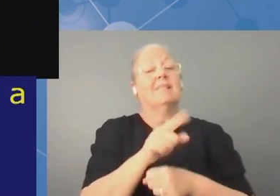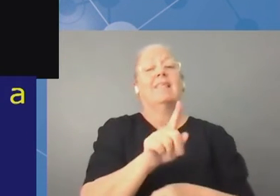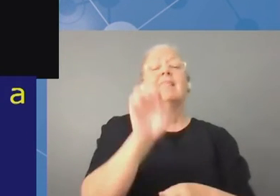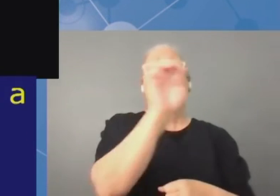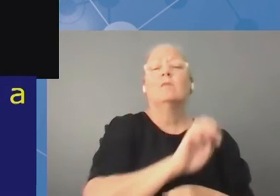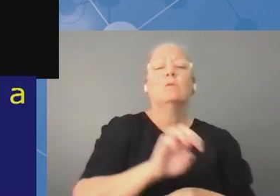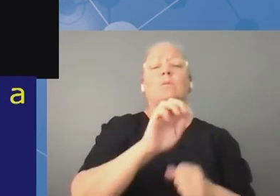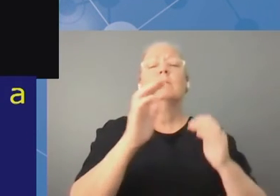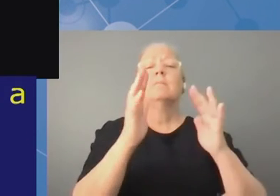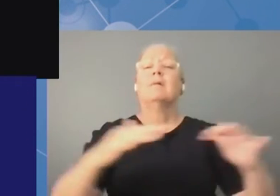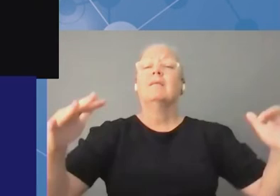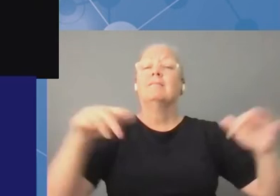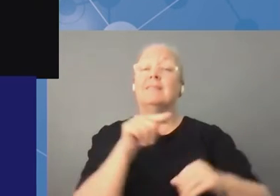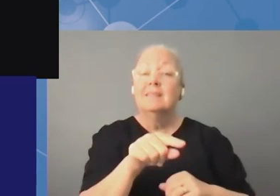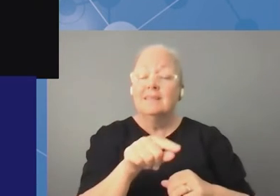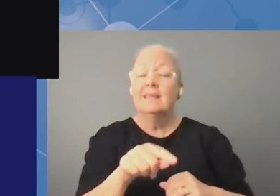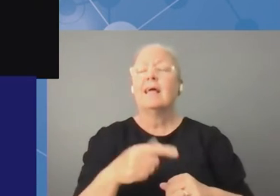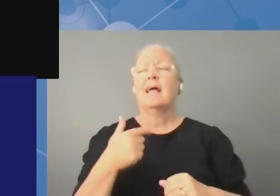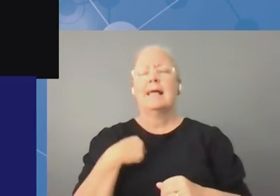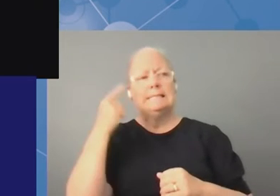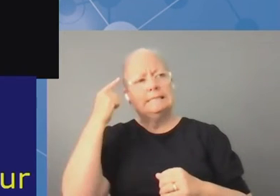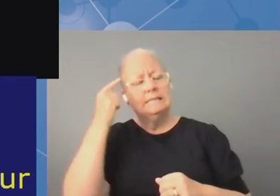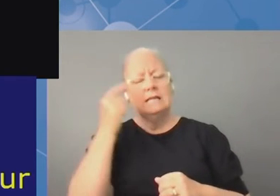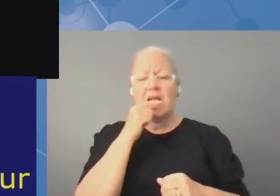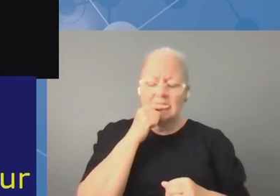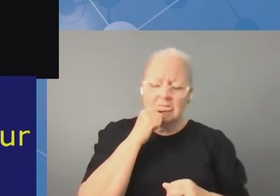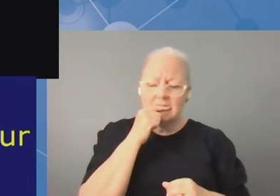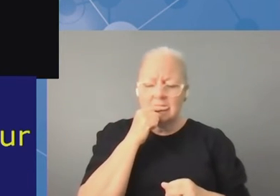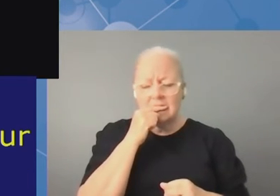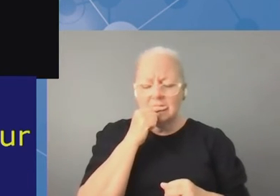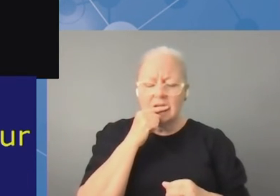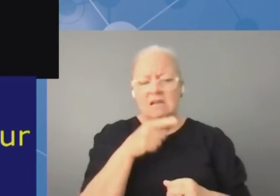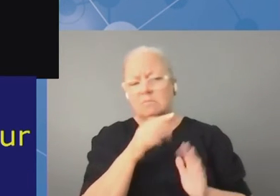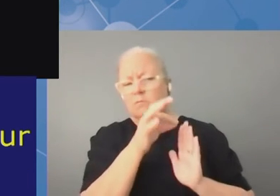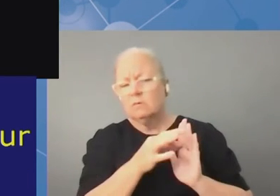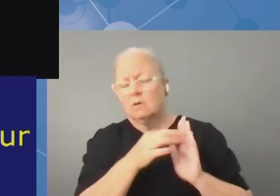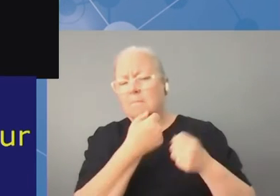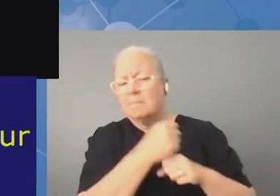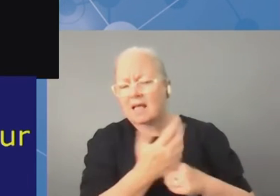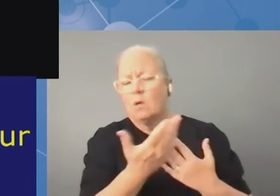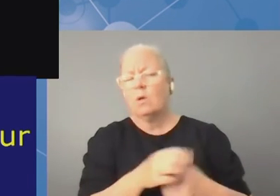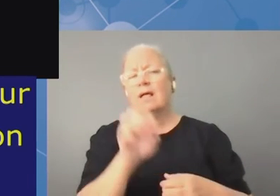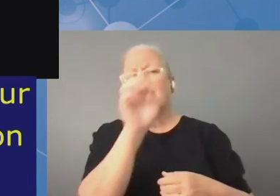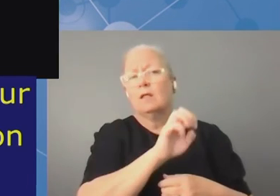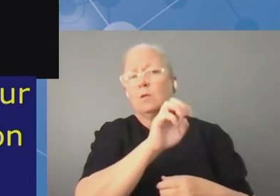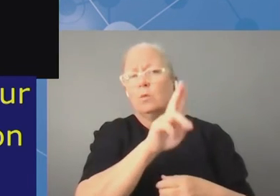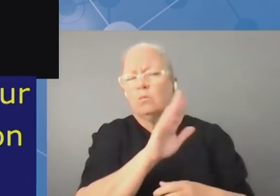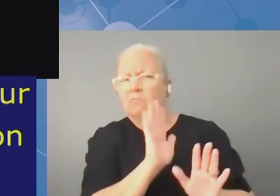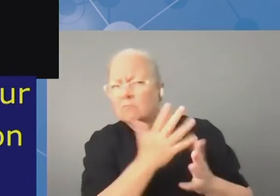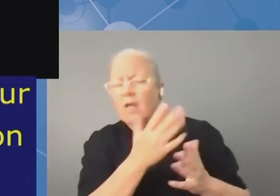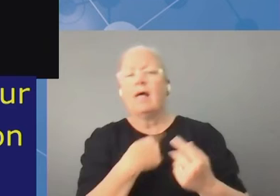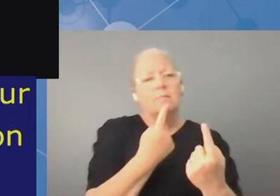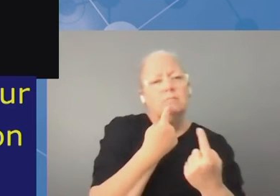una de las sesiones, estuvimos aquí reunidos con parlamentarios, también con los europarlamentarios. Durante esa sesión, compartimos con